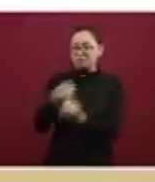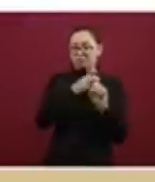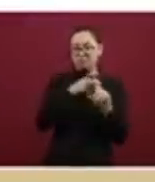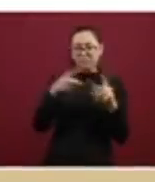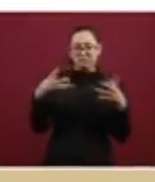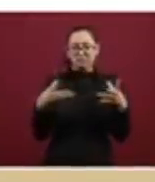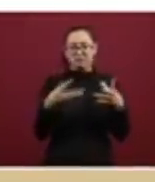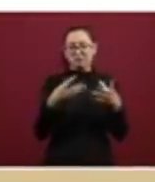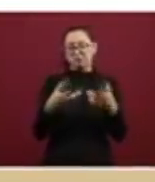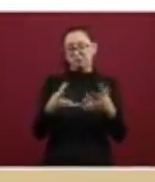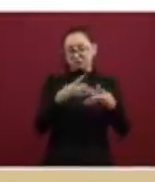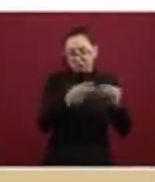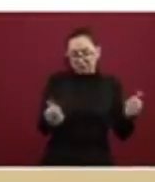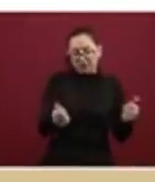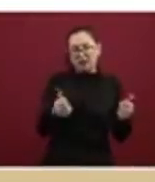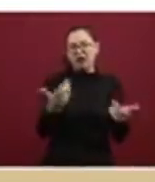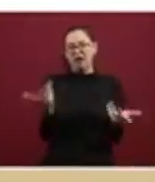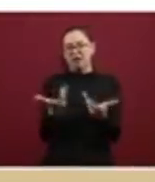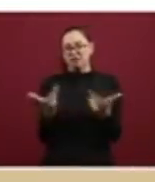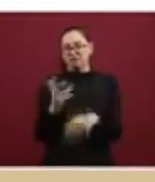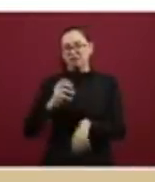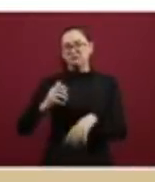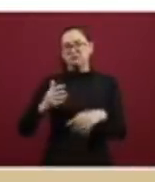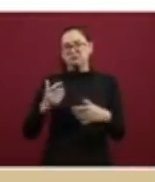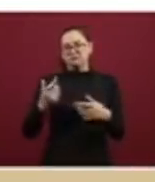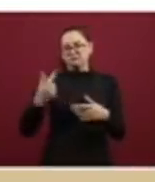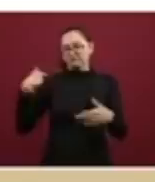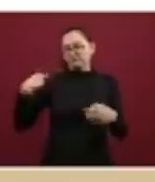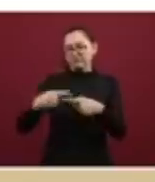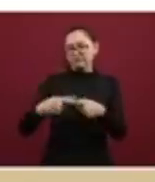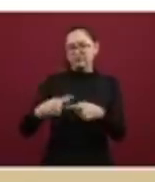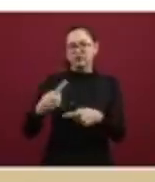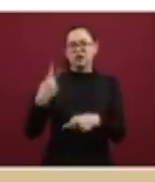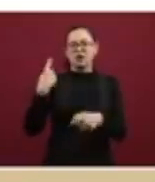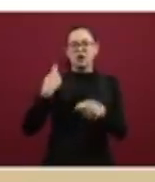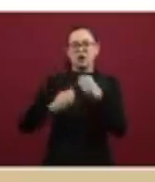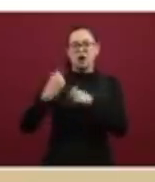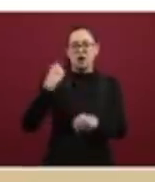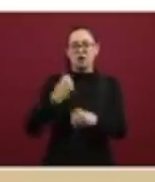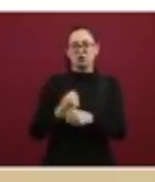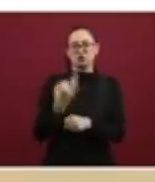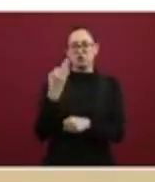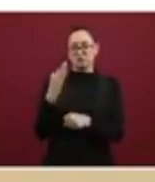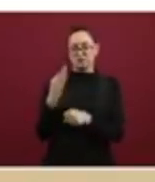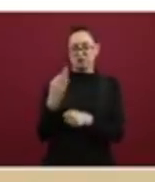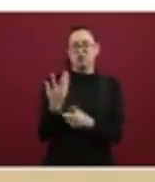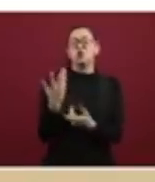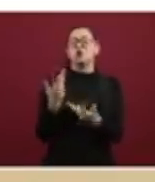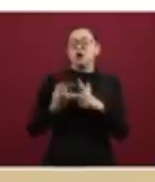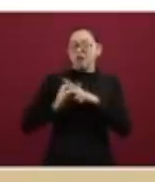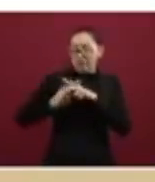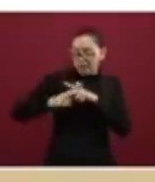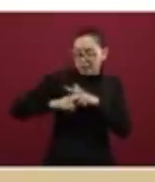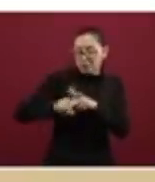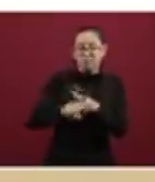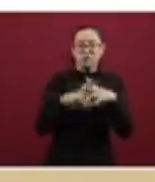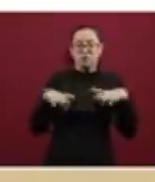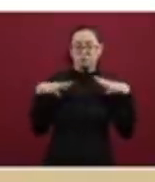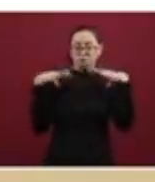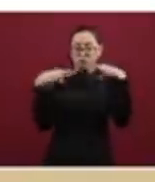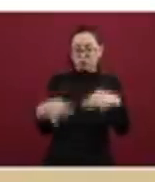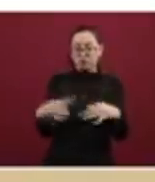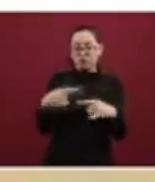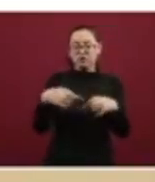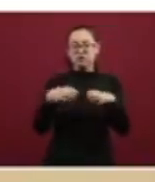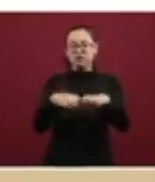de Búsqueda. Esa es una ley que entró en vigor en enero del año pasado y que obliga a la autoridad a